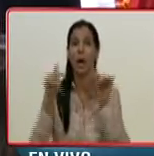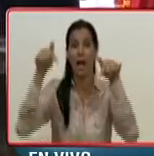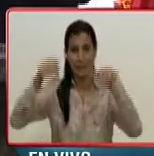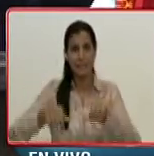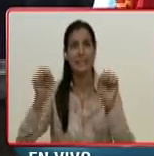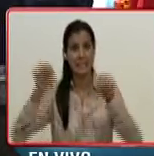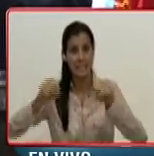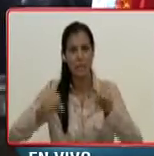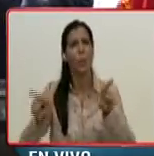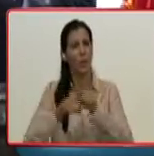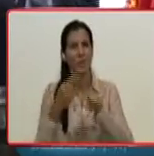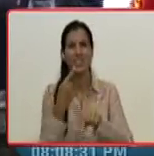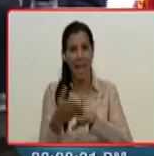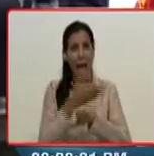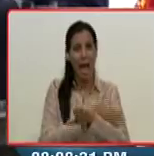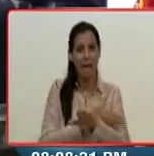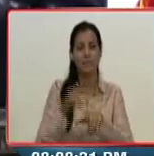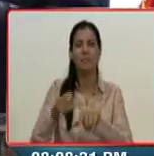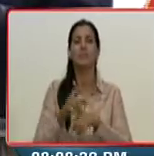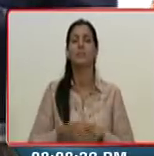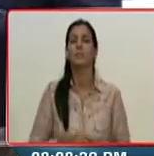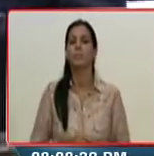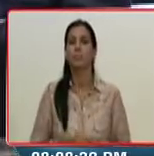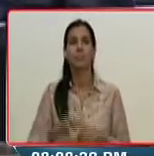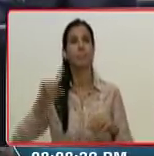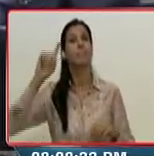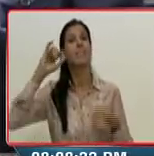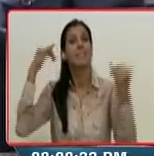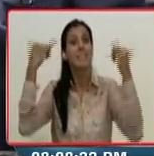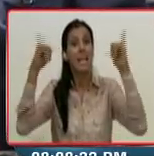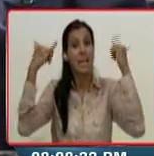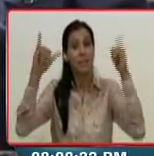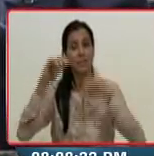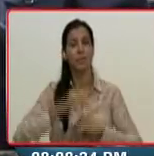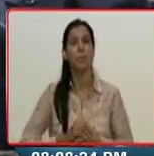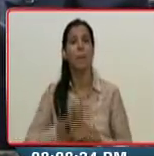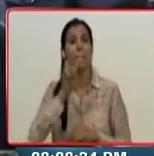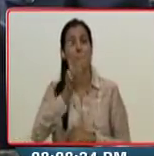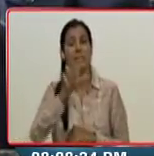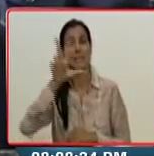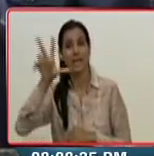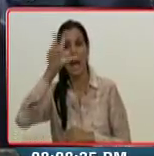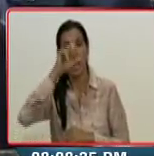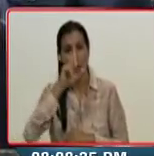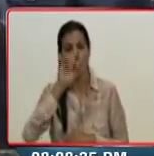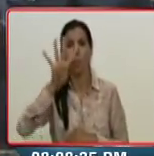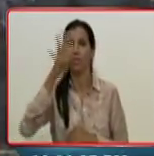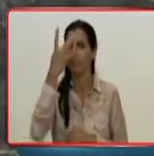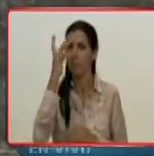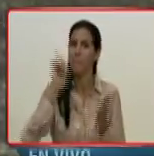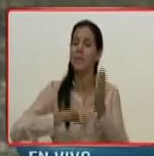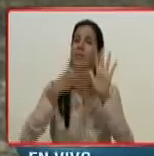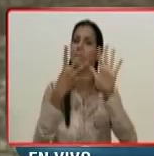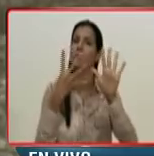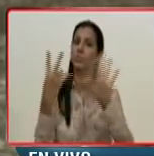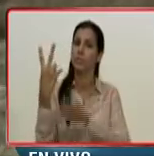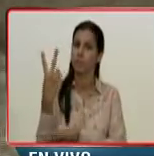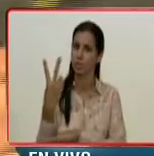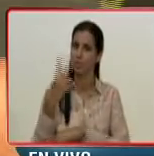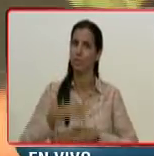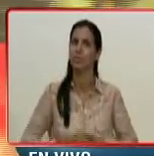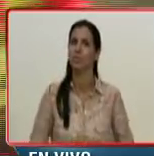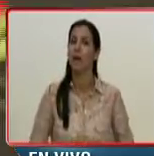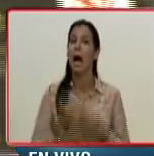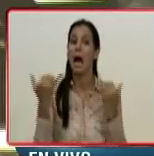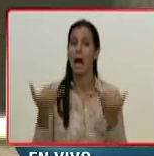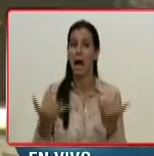efectivamente, como tú lo has comentado, en el marco de lo que es la conmemoración de los 23 años del 4 de febrero de 1992. Y en esta